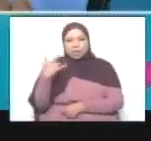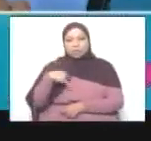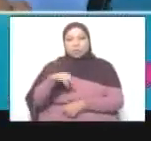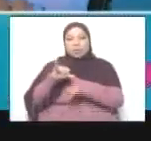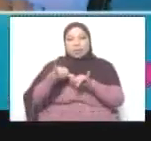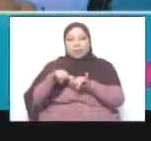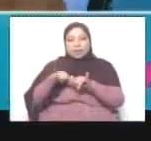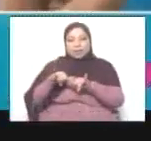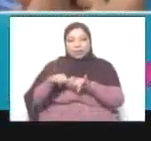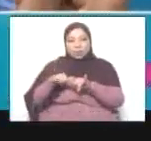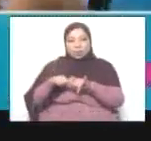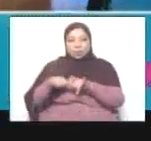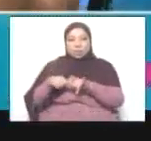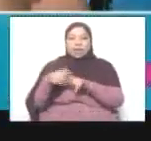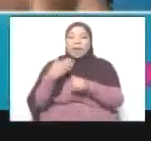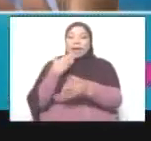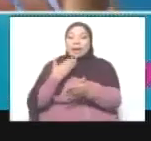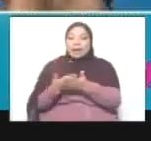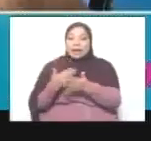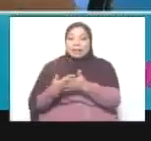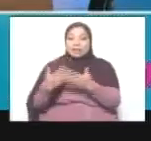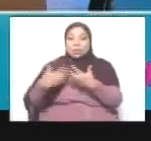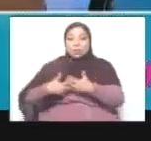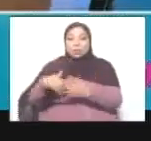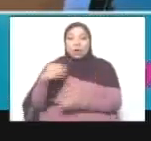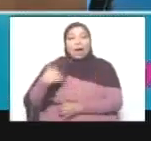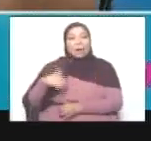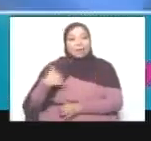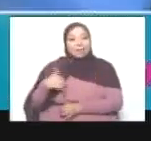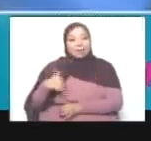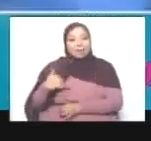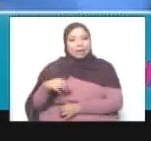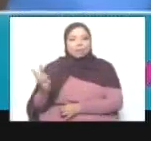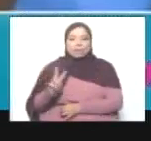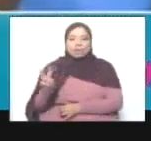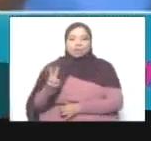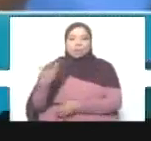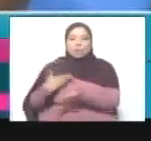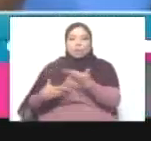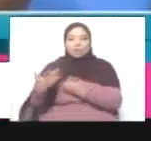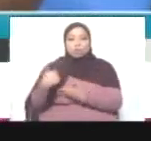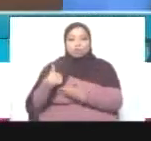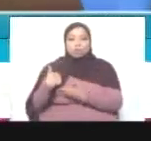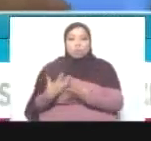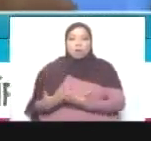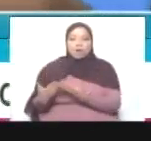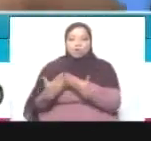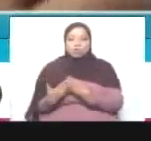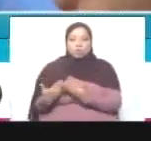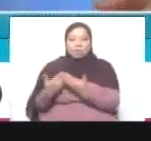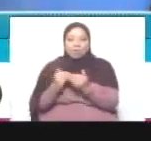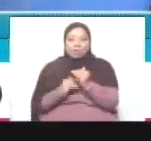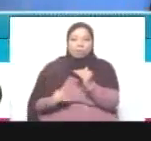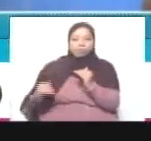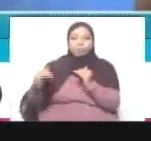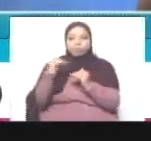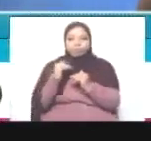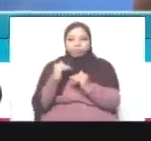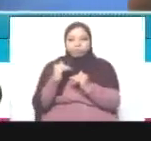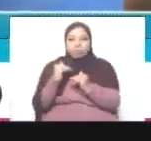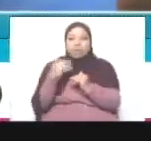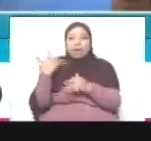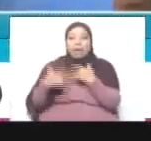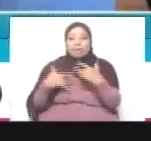convenios con Venezuela y con Argentina, esta especialización es dictada por profesionales de la CONAE, que es la Comisión Nacional de